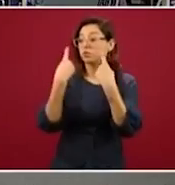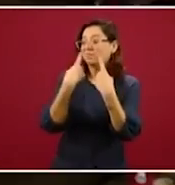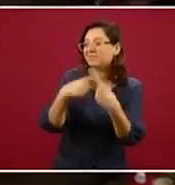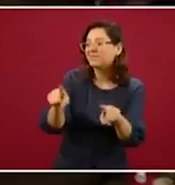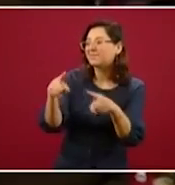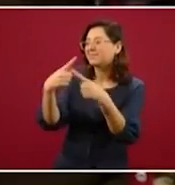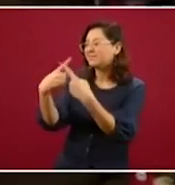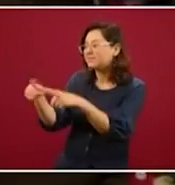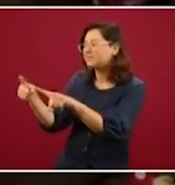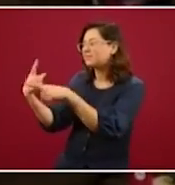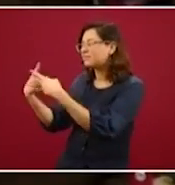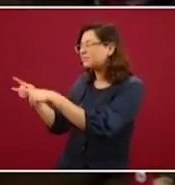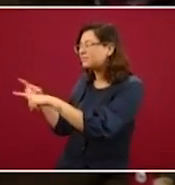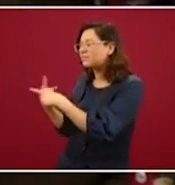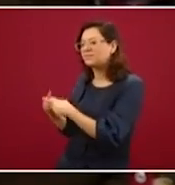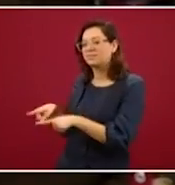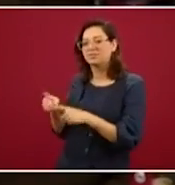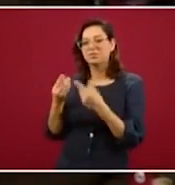Sí.